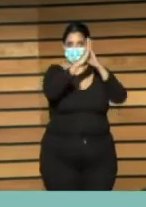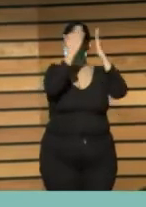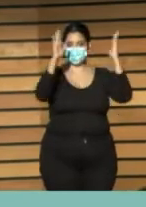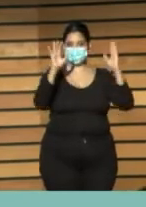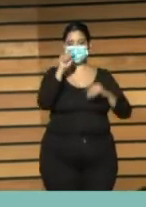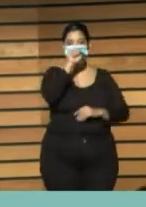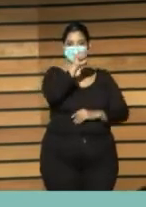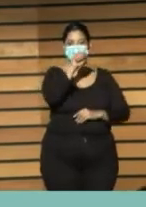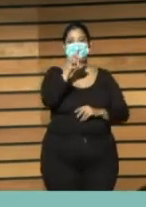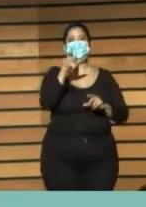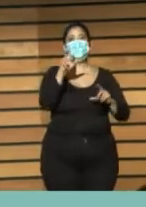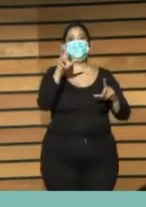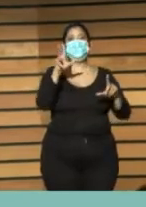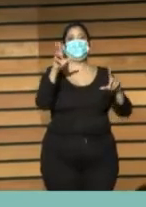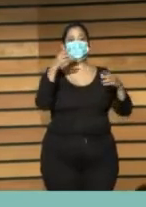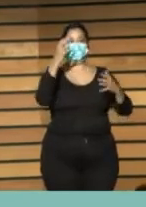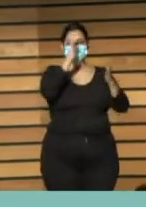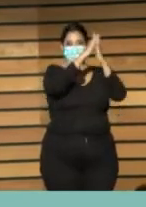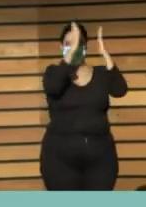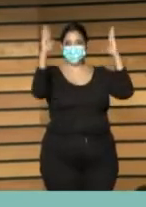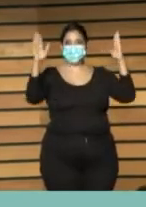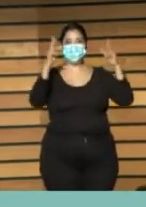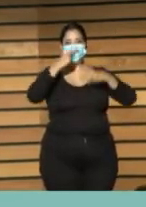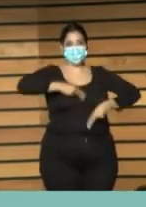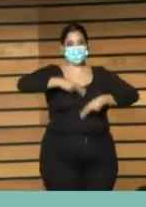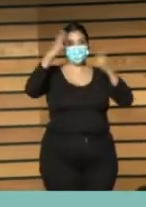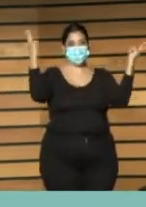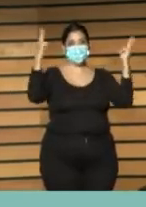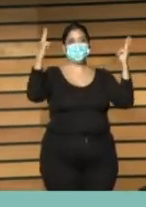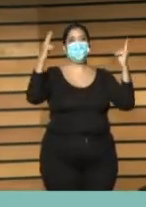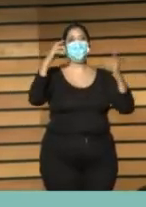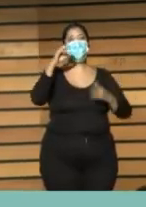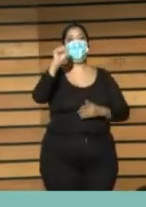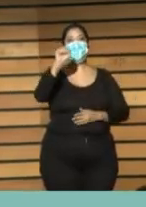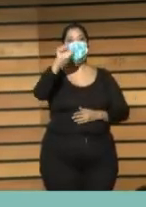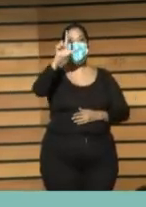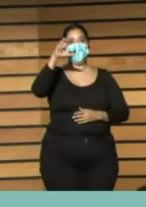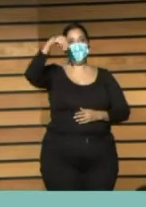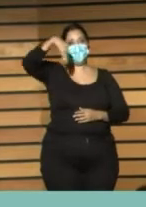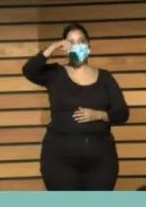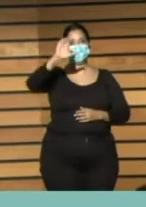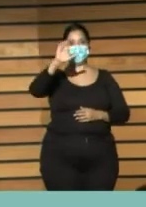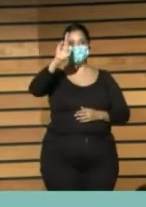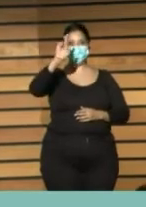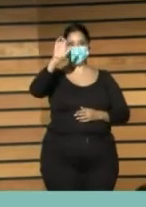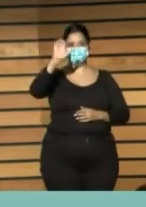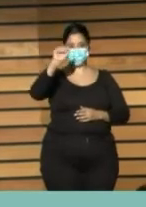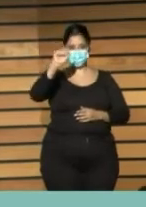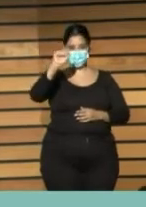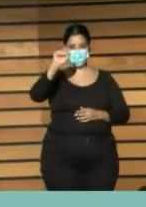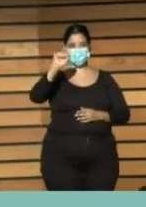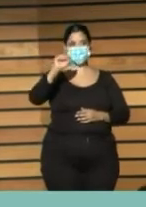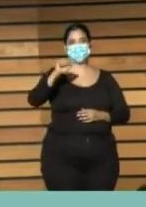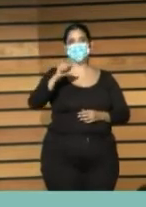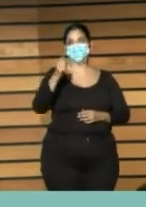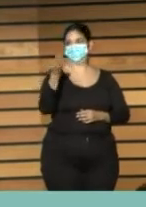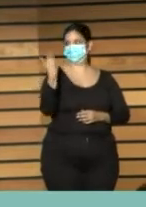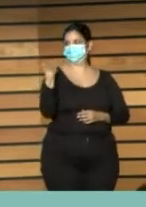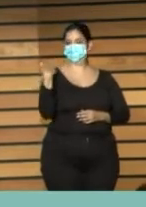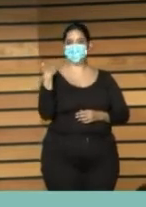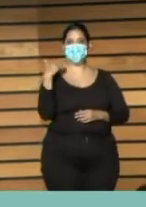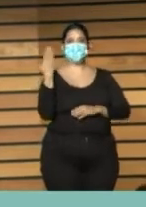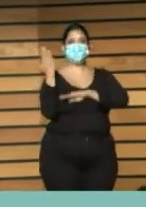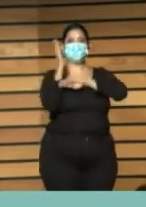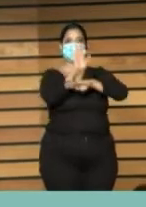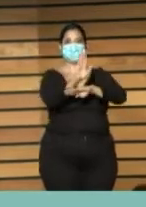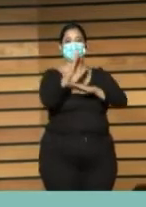de la Biblioteca Pública Municipal de Carboneras, en Almería, y el título del vídeo es El pregón de Laura Gallego el día de